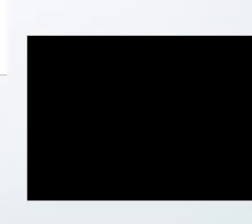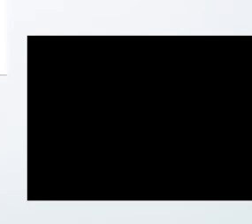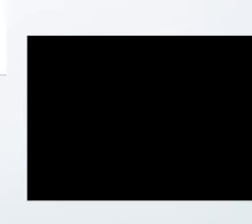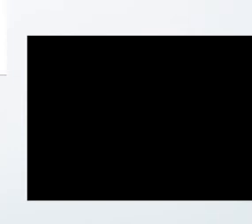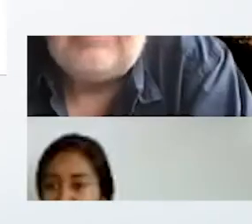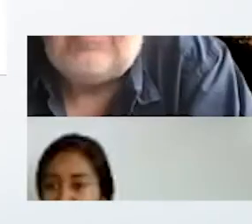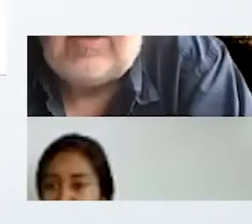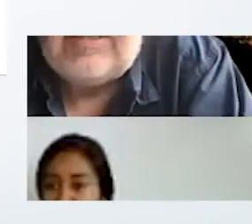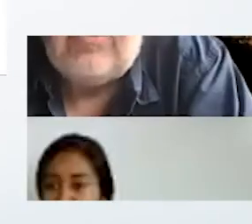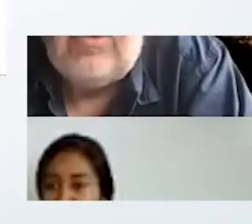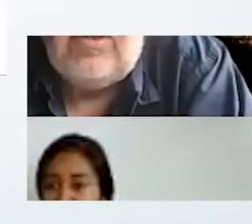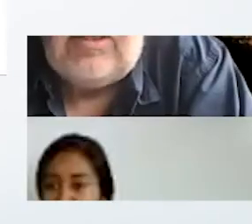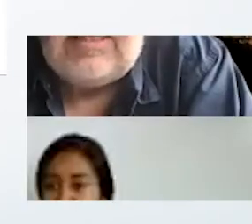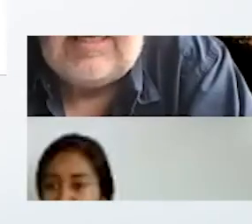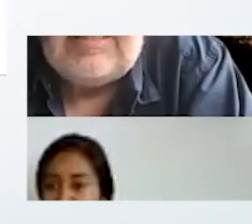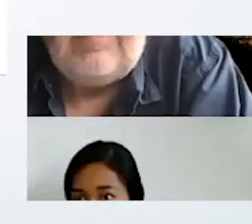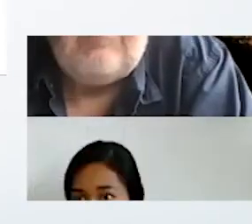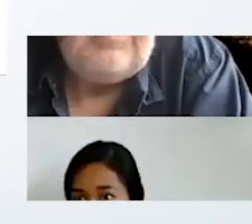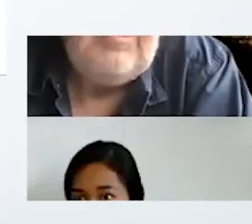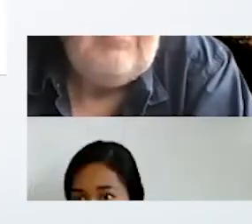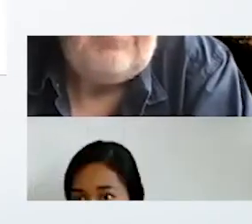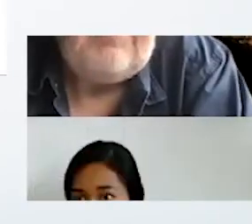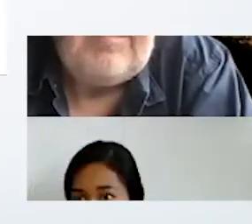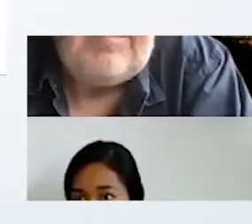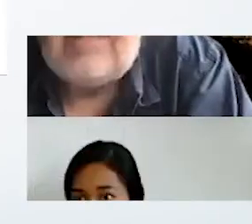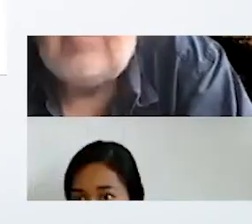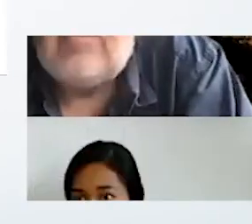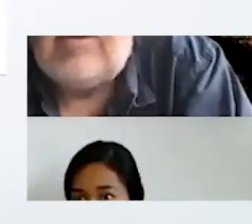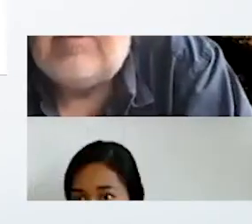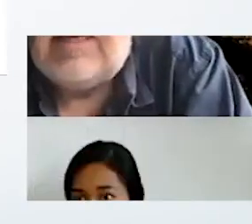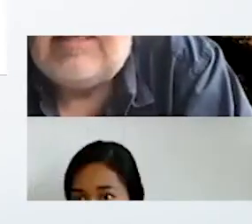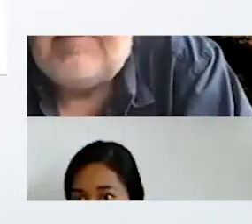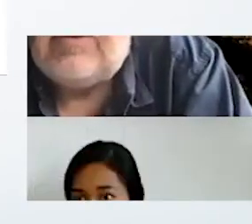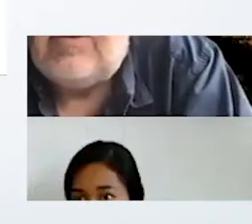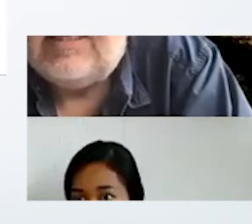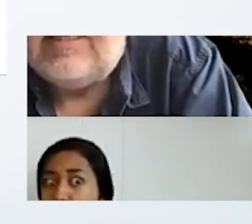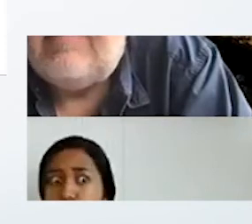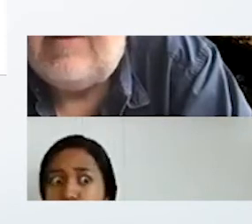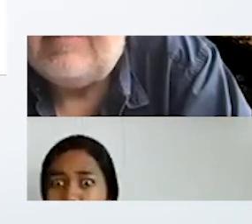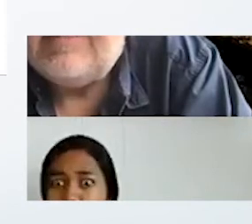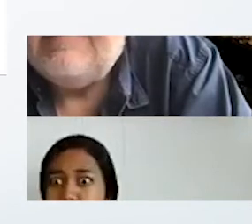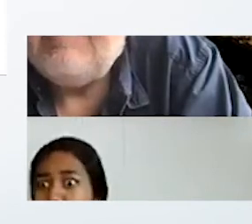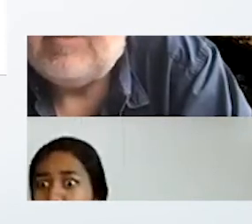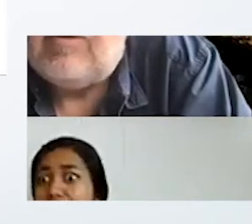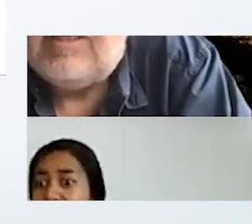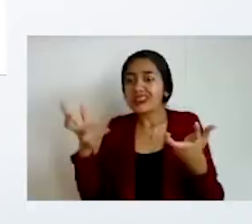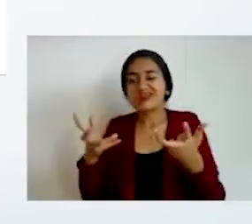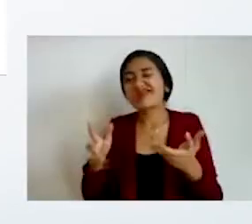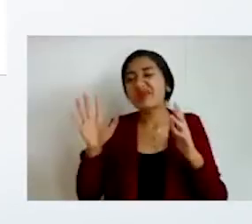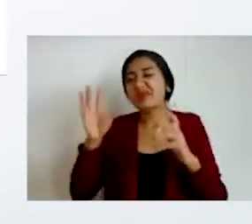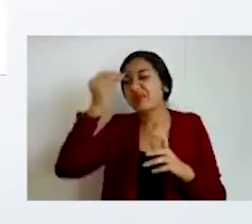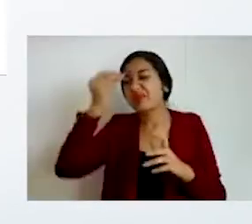recibir, atender y en su caso, si llegasen a morir, pues manejar los cuerpos de las personas enfermas que